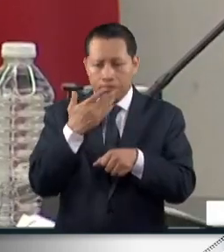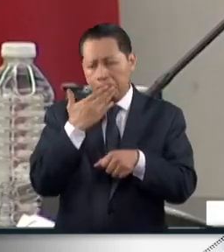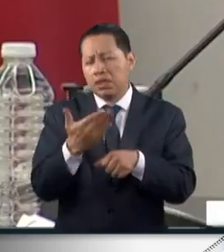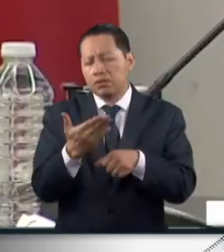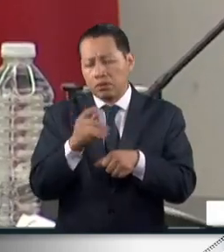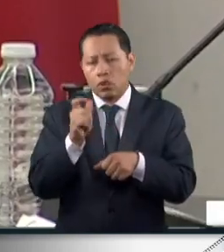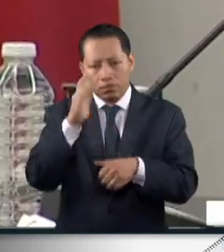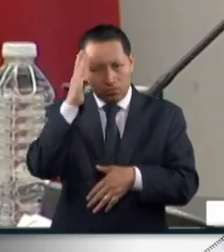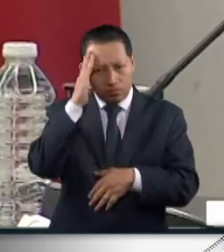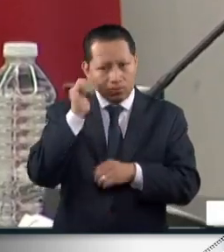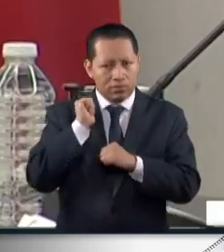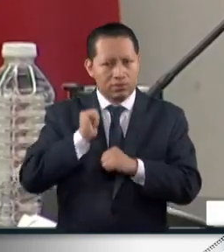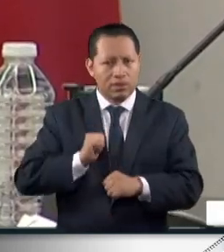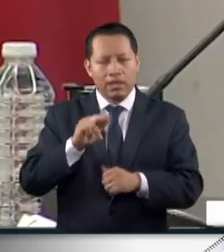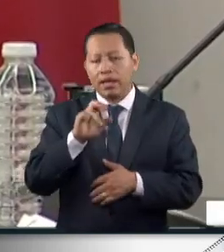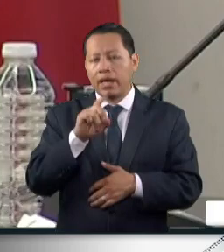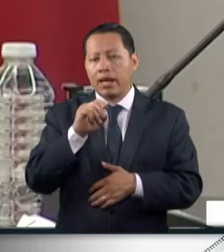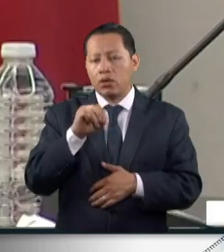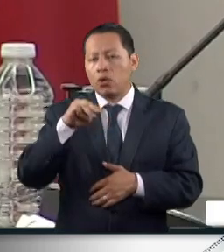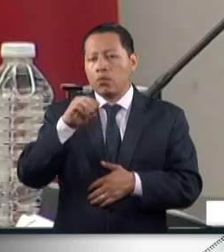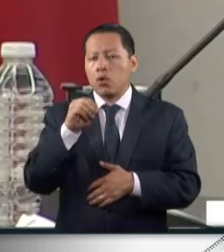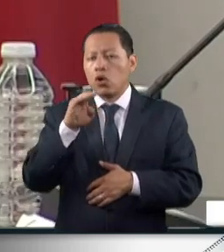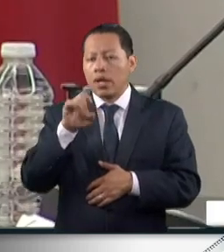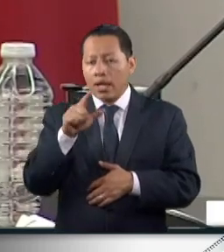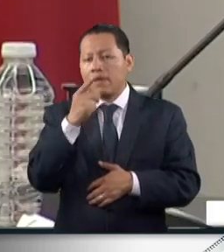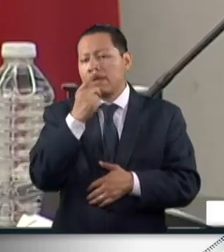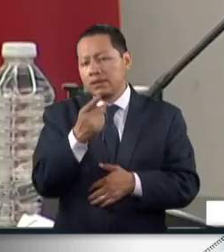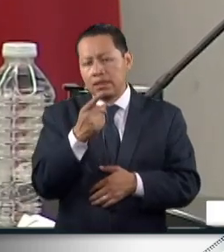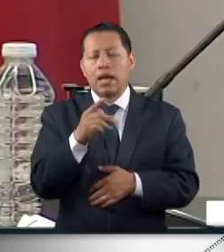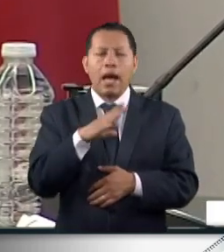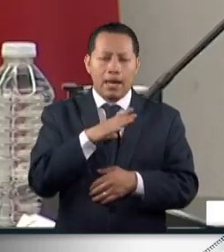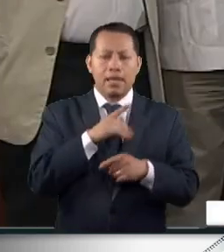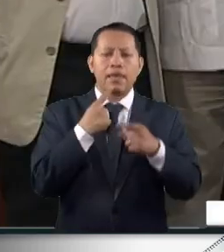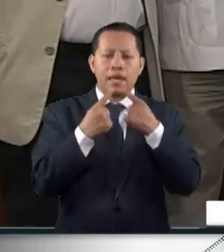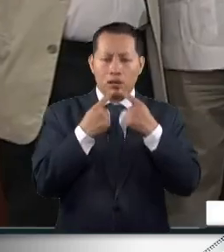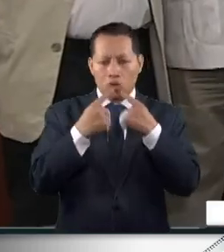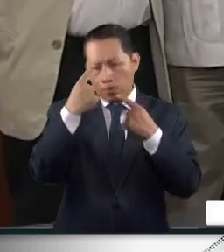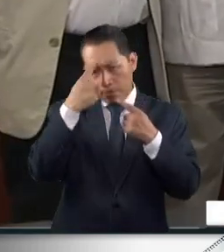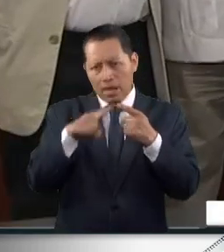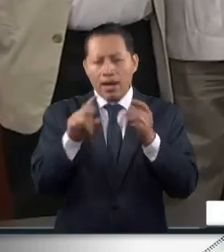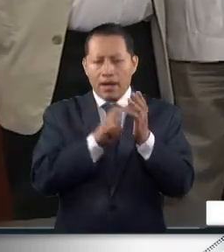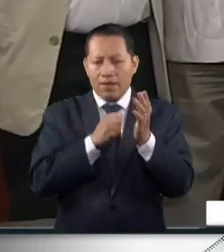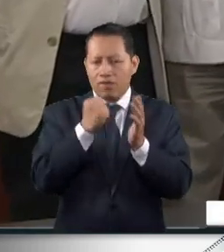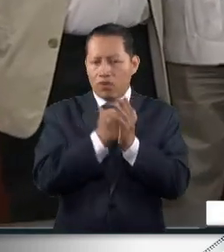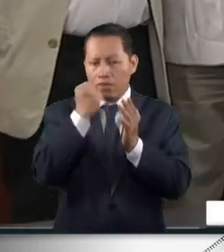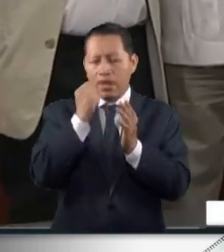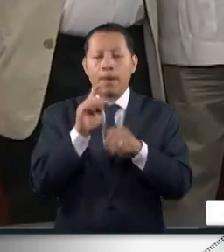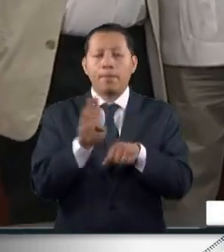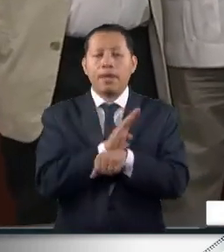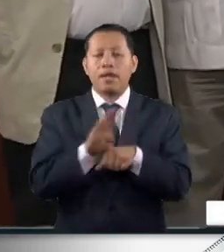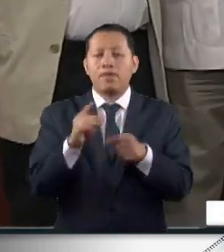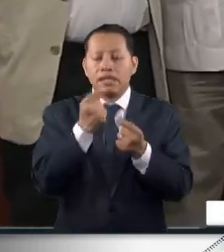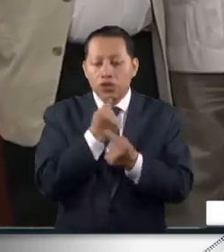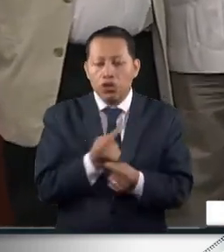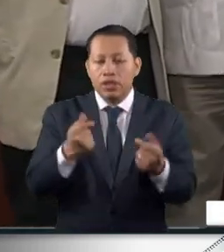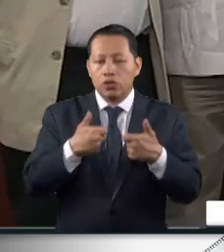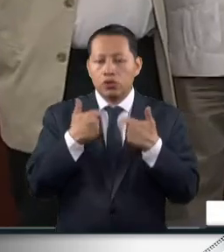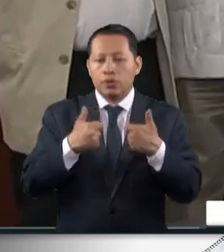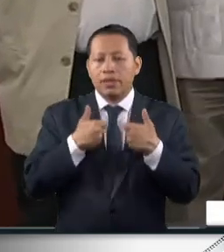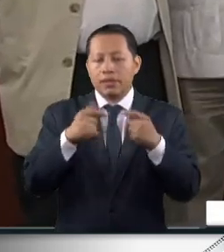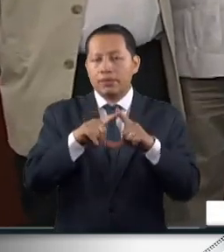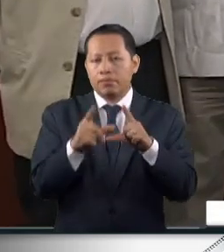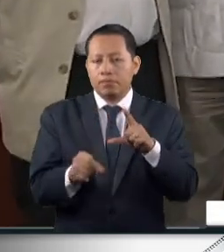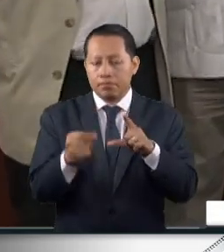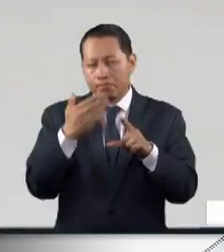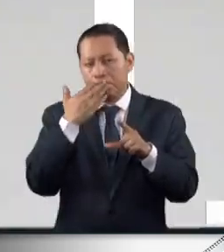estuvo encabezada por el senador Ricardo Monreal y destacó el diálogo que hubo para aprobar reformas en beneficio de las niñas, niños y adolescentes del